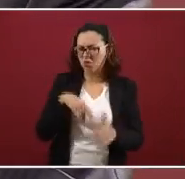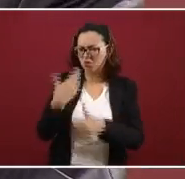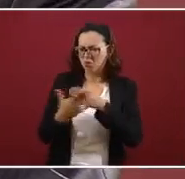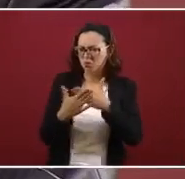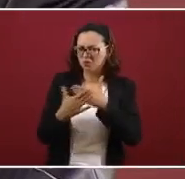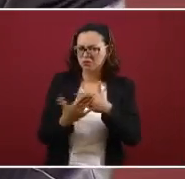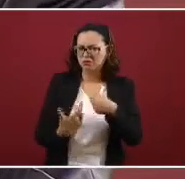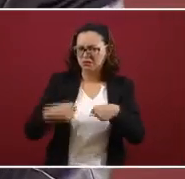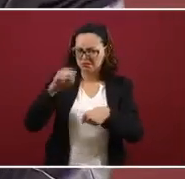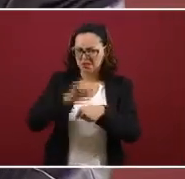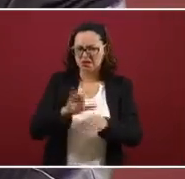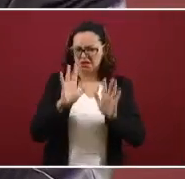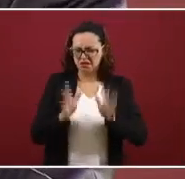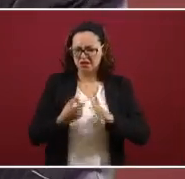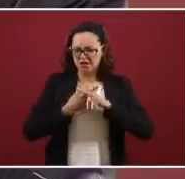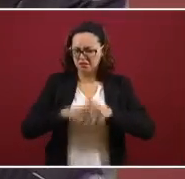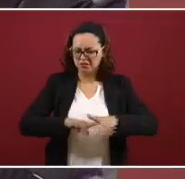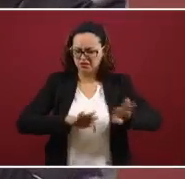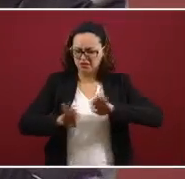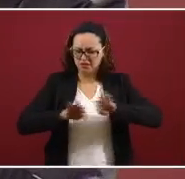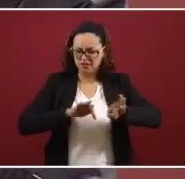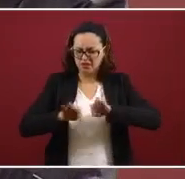próxima, y